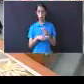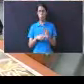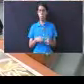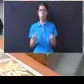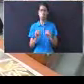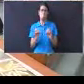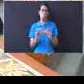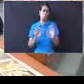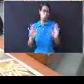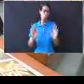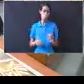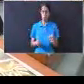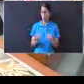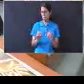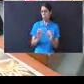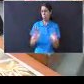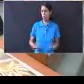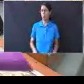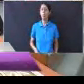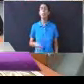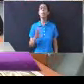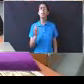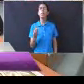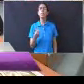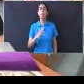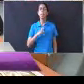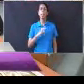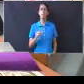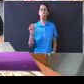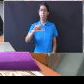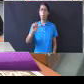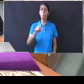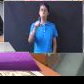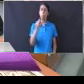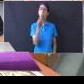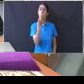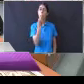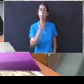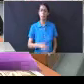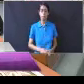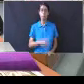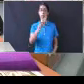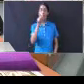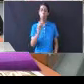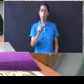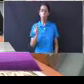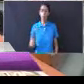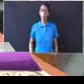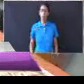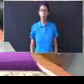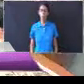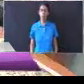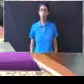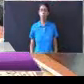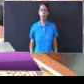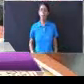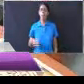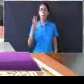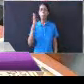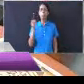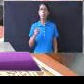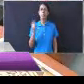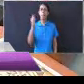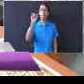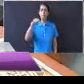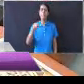No, nada. ¿Qué tiene de malo la comida? Pero se lo estaba preguntando porque así hablan esos cuates, pues. ¿Qué tiene de